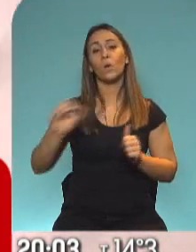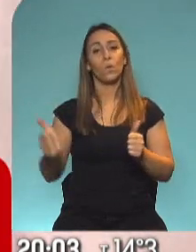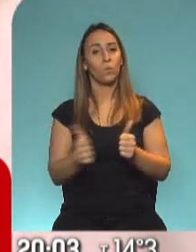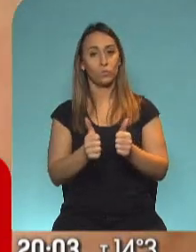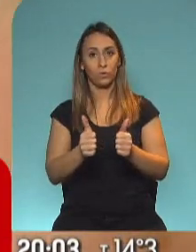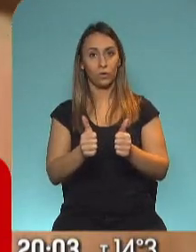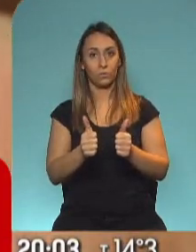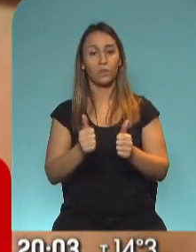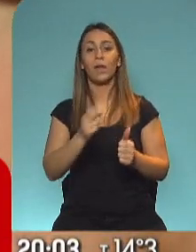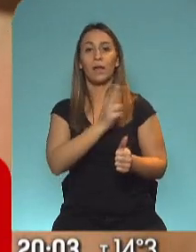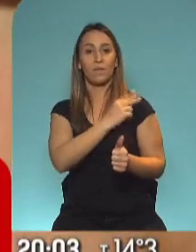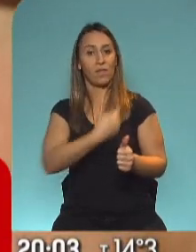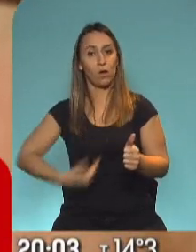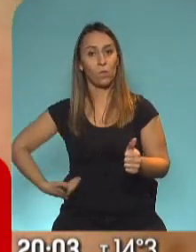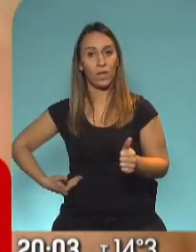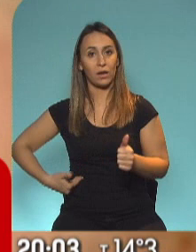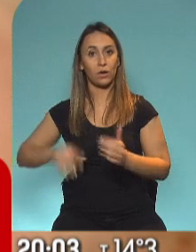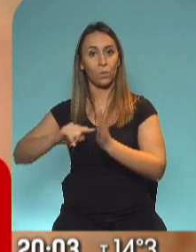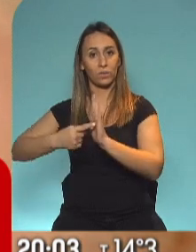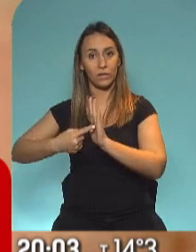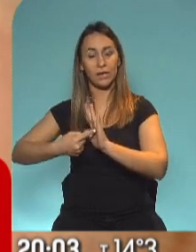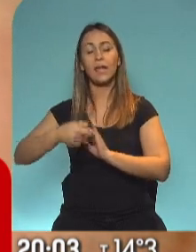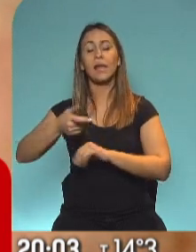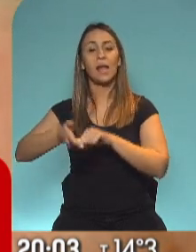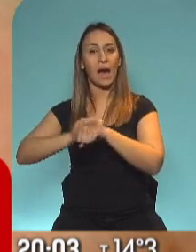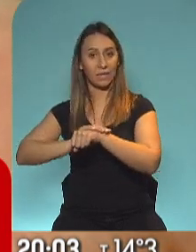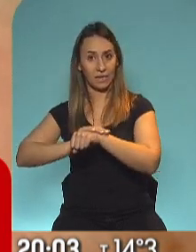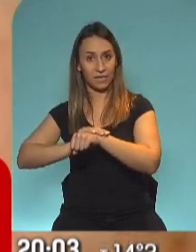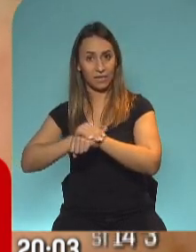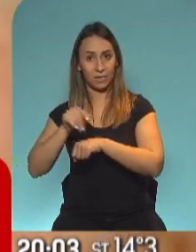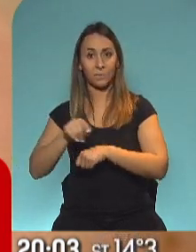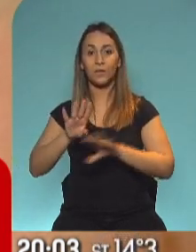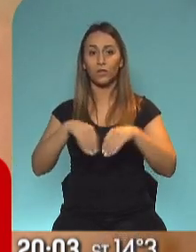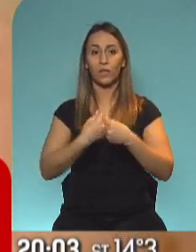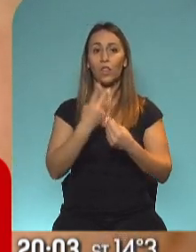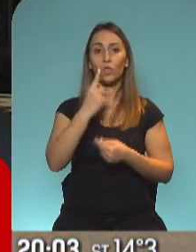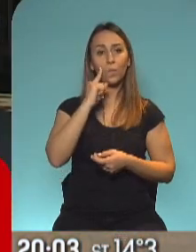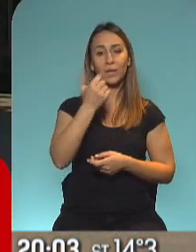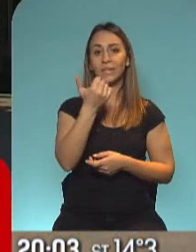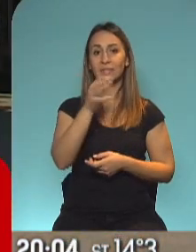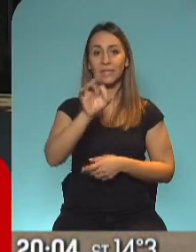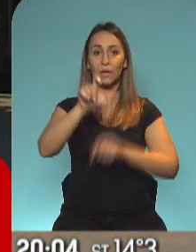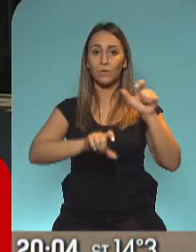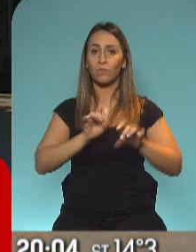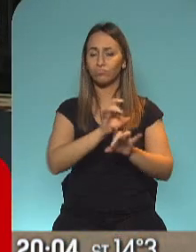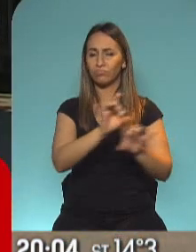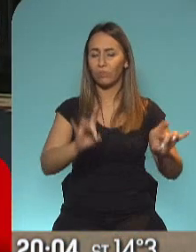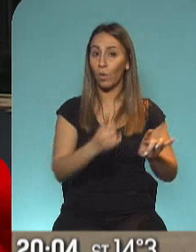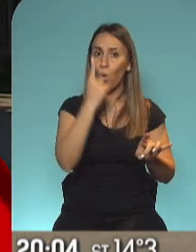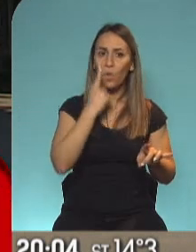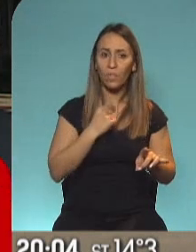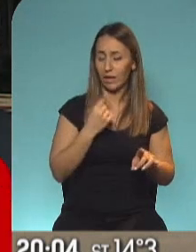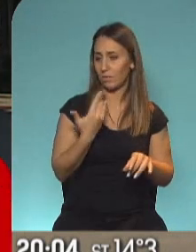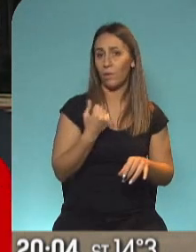el jefe de gobierno porteño Horacio Rodríguez Larreta. 2060 los contagios diarios en las